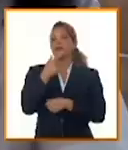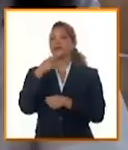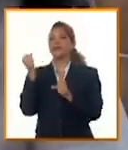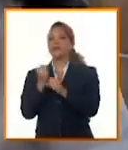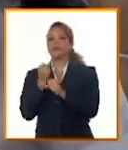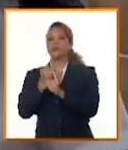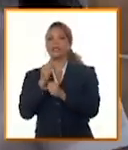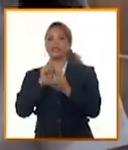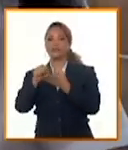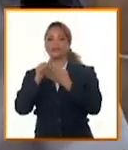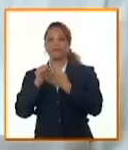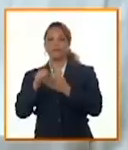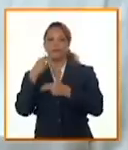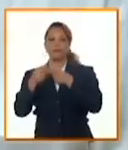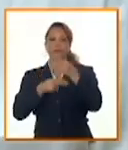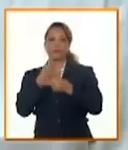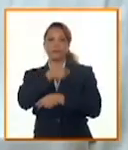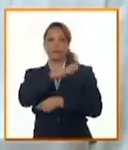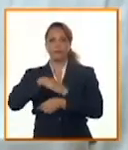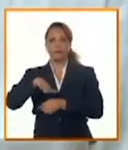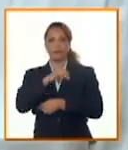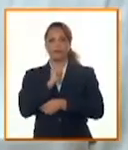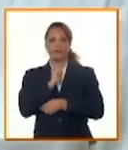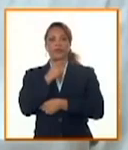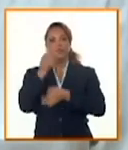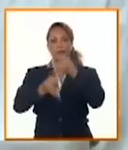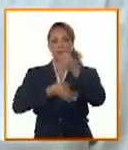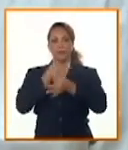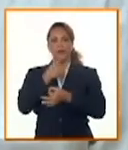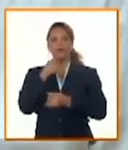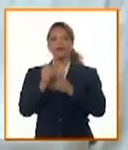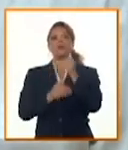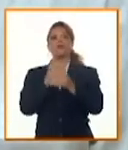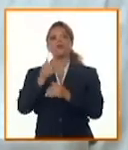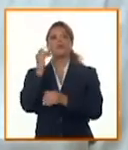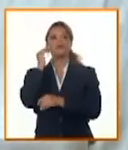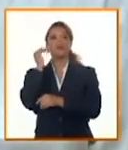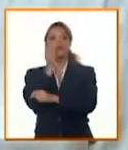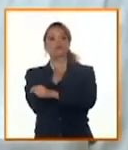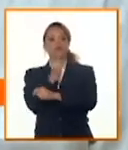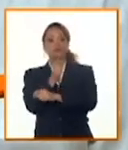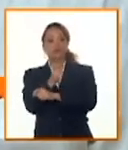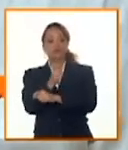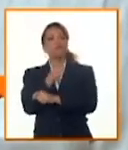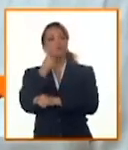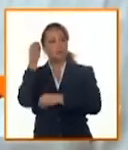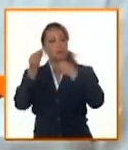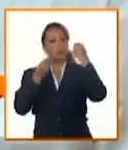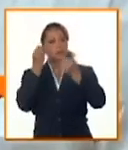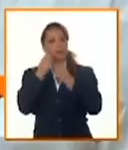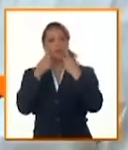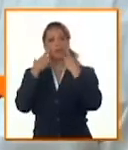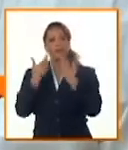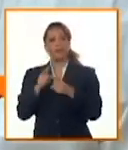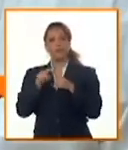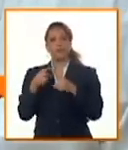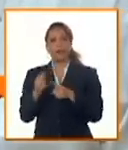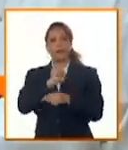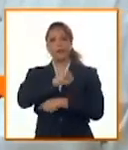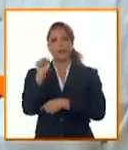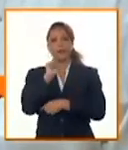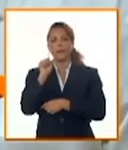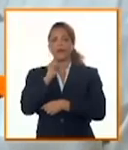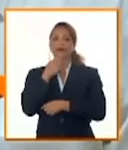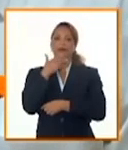actores de la economía estamos en pleno proceso de capacitación lo cual considero muy importante para lograr el éxito